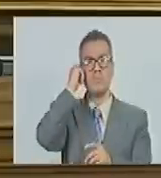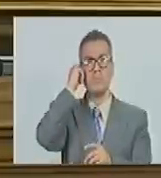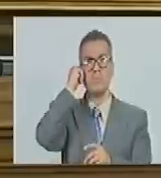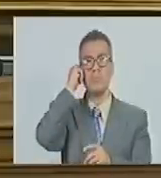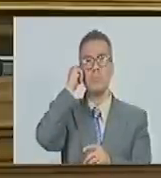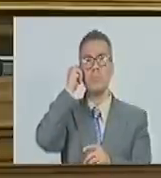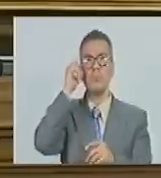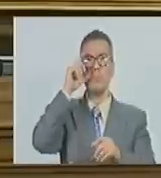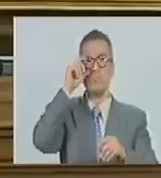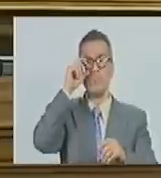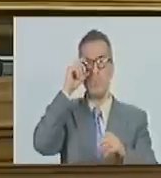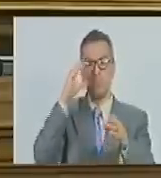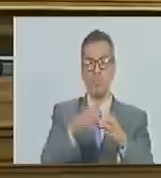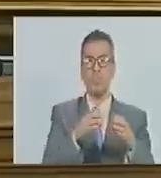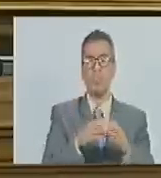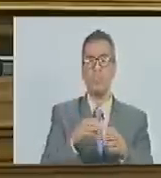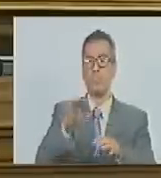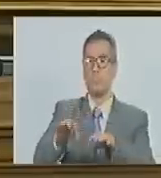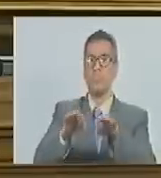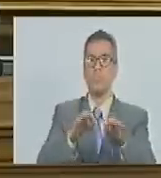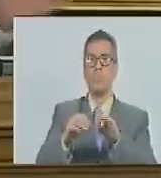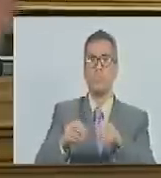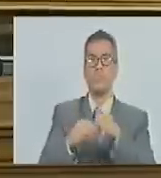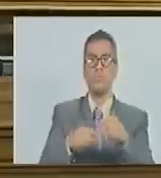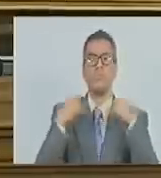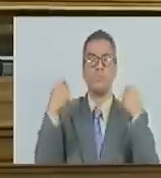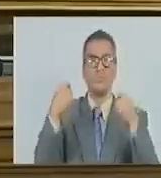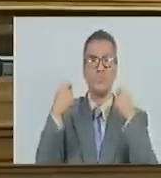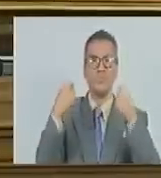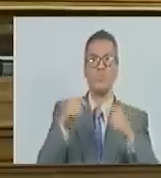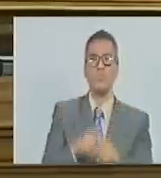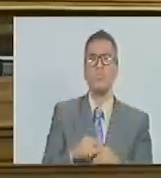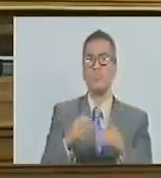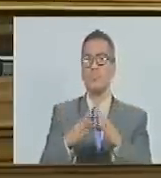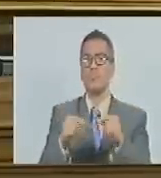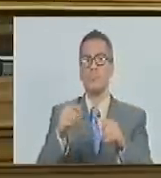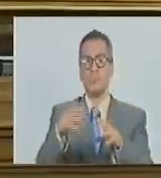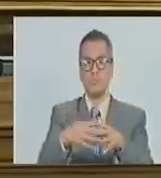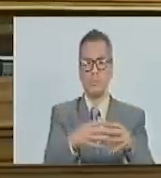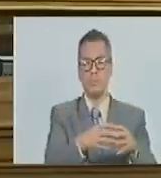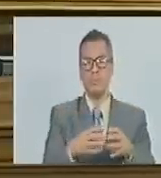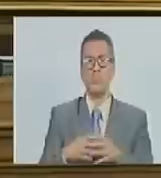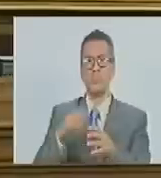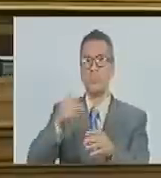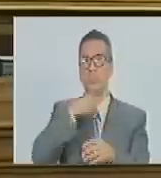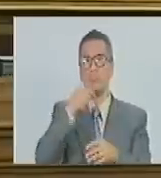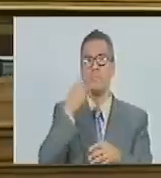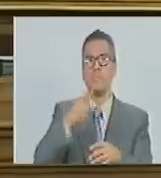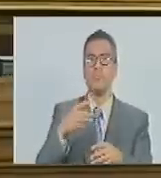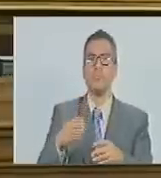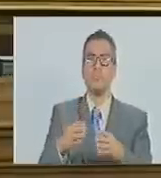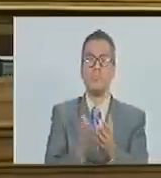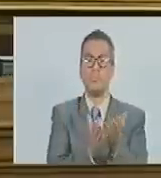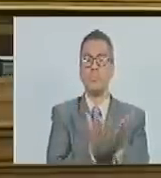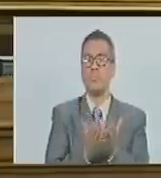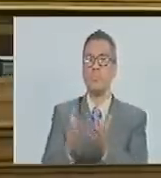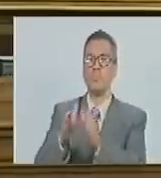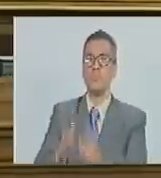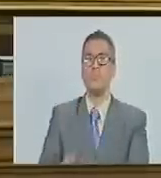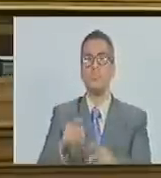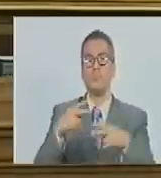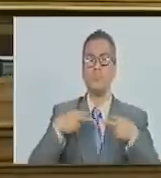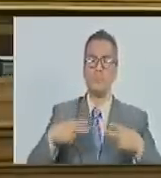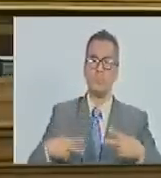de un comité de postulaciones que fue celebrado por todos los sectores políticos y académicos de la